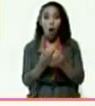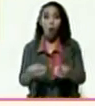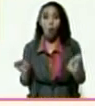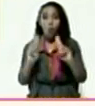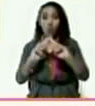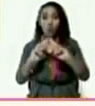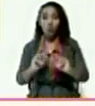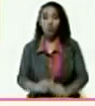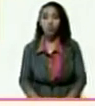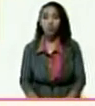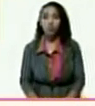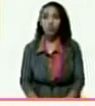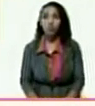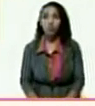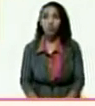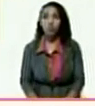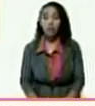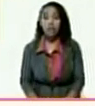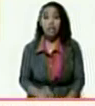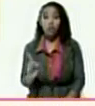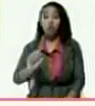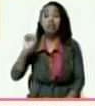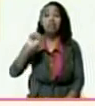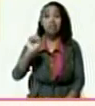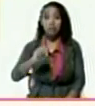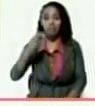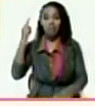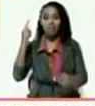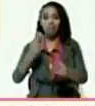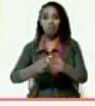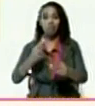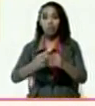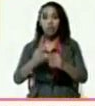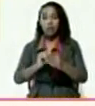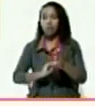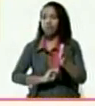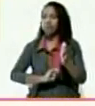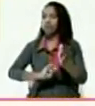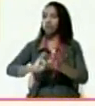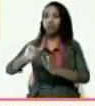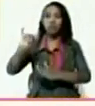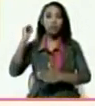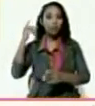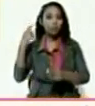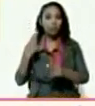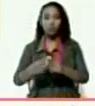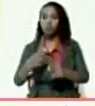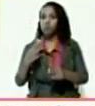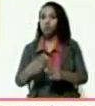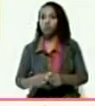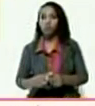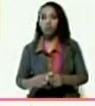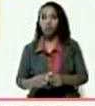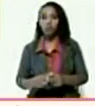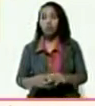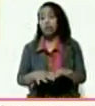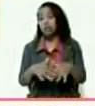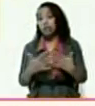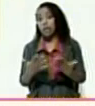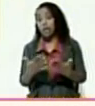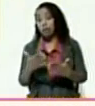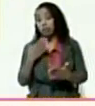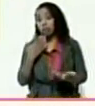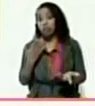ONU. Eso sí es riesgoso, de alto riesgo, que unos